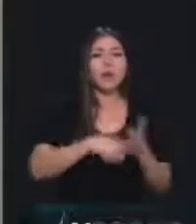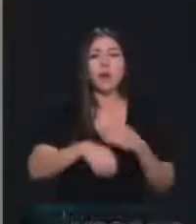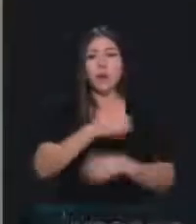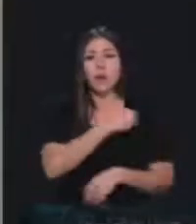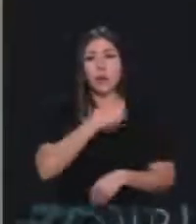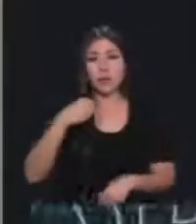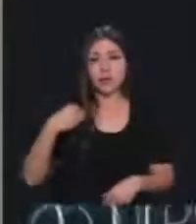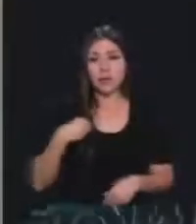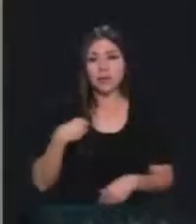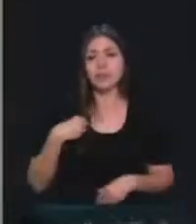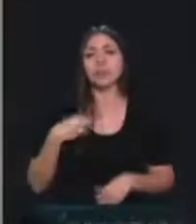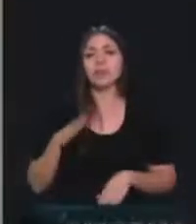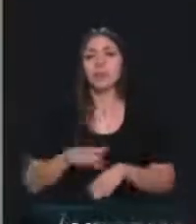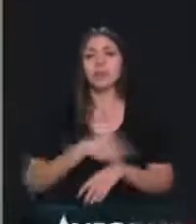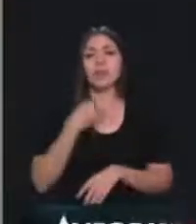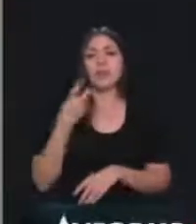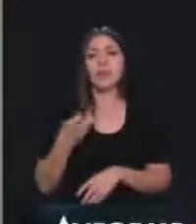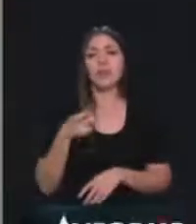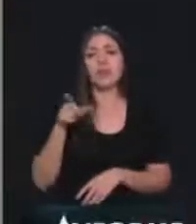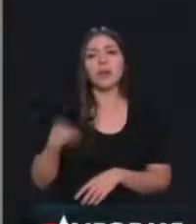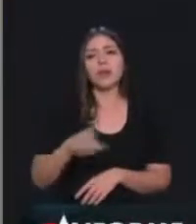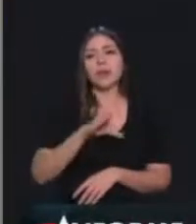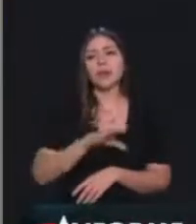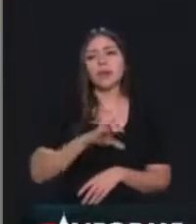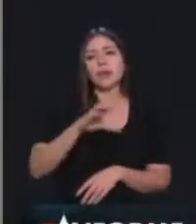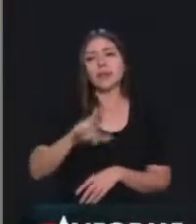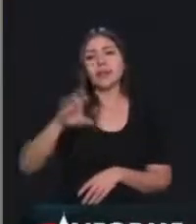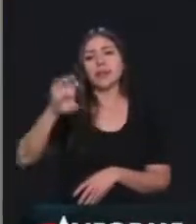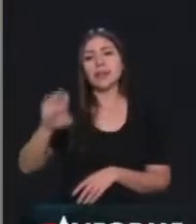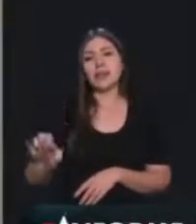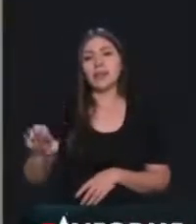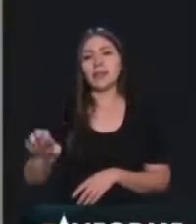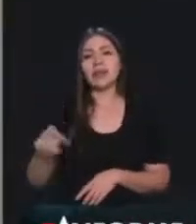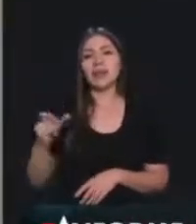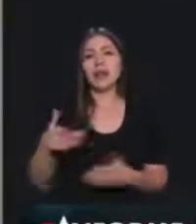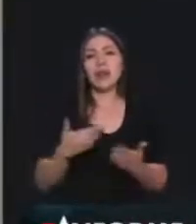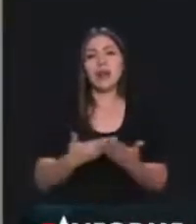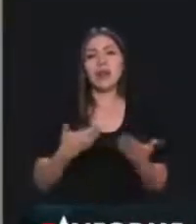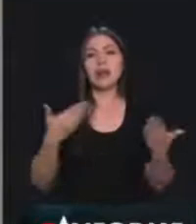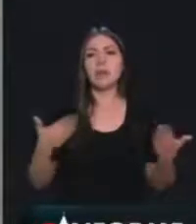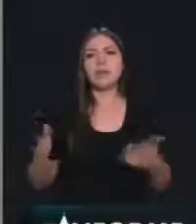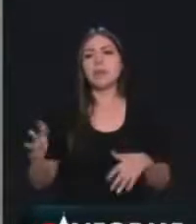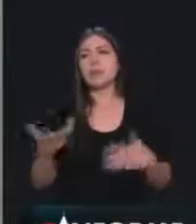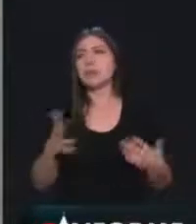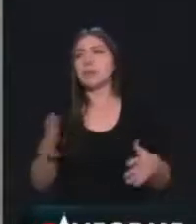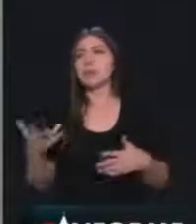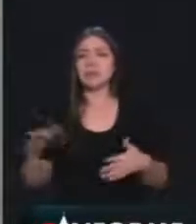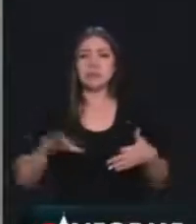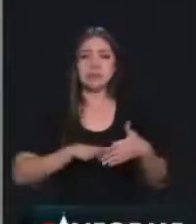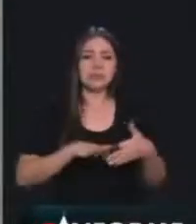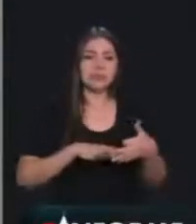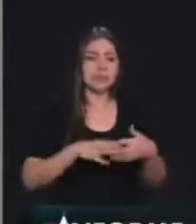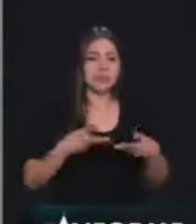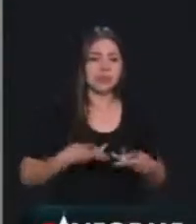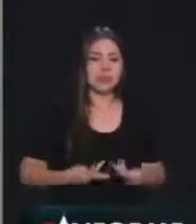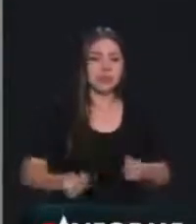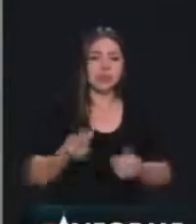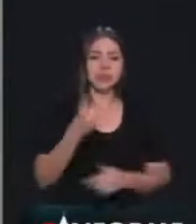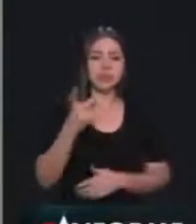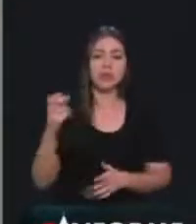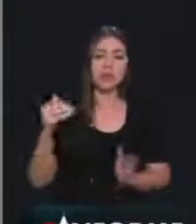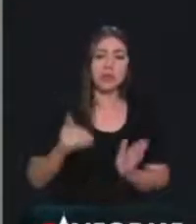compra, la comisión ha dejado o le ha costado poco más de